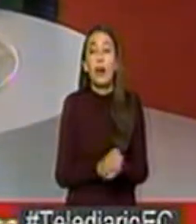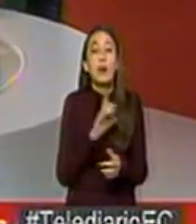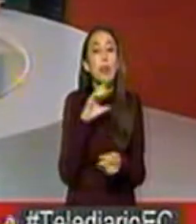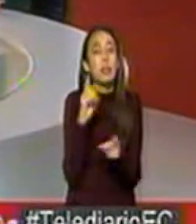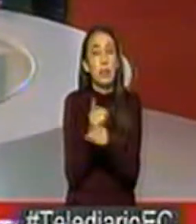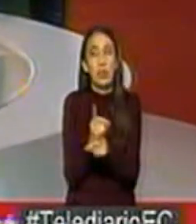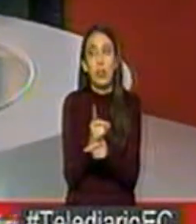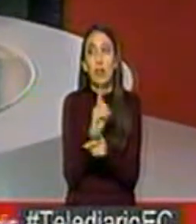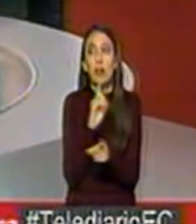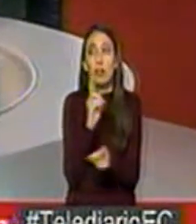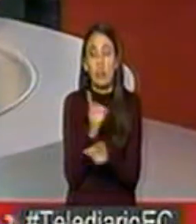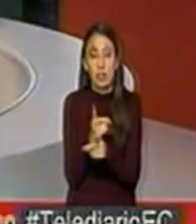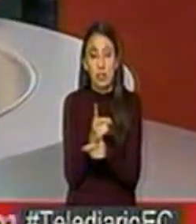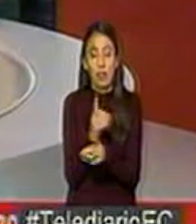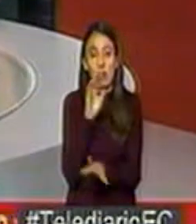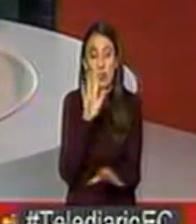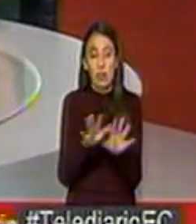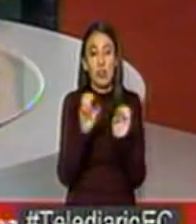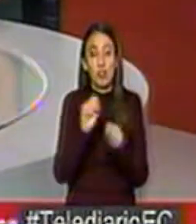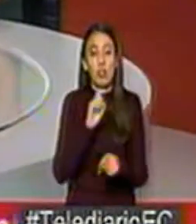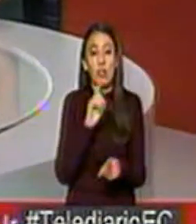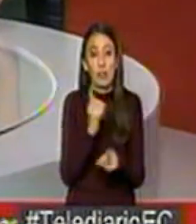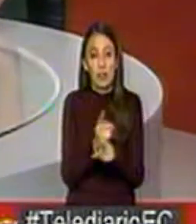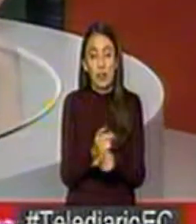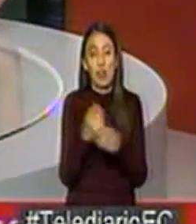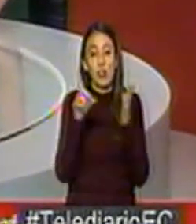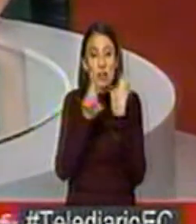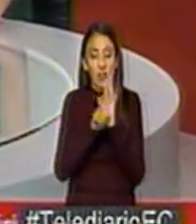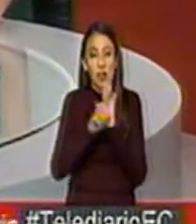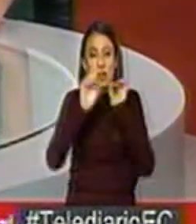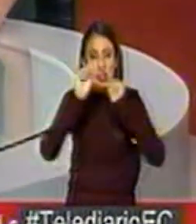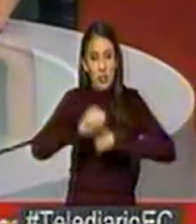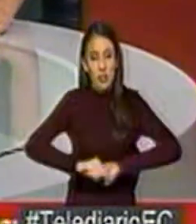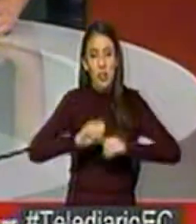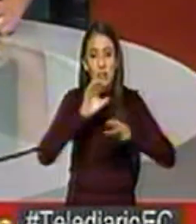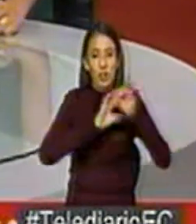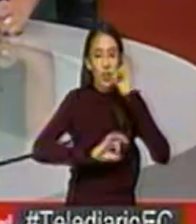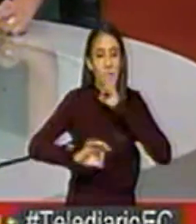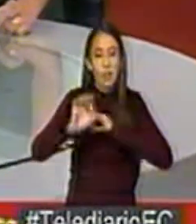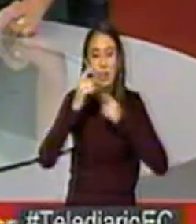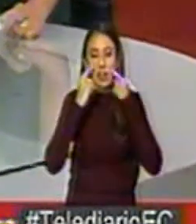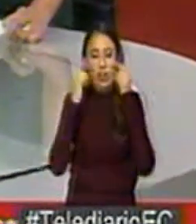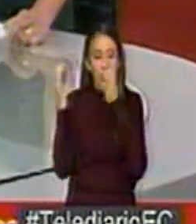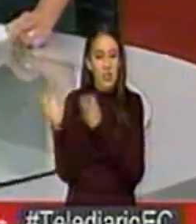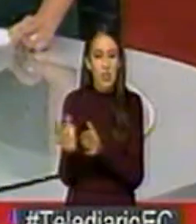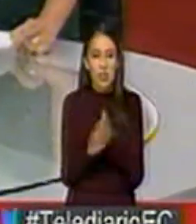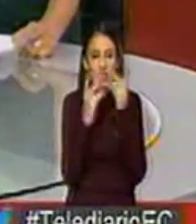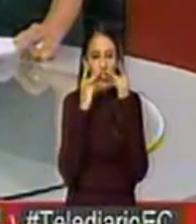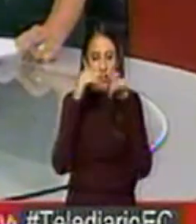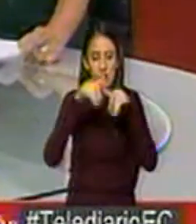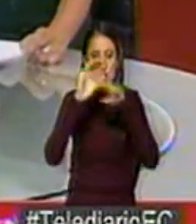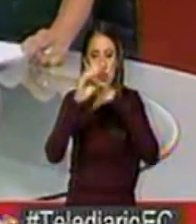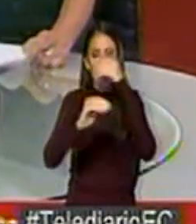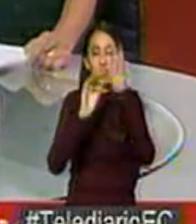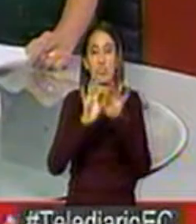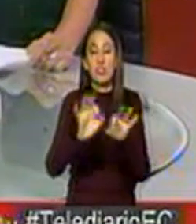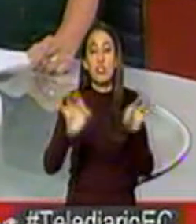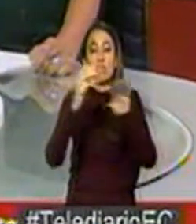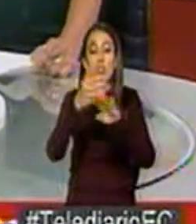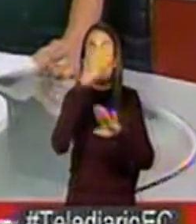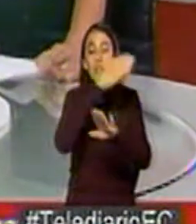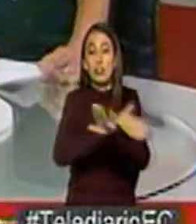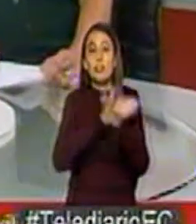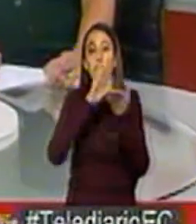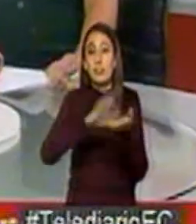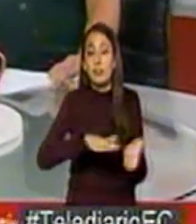cierto, somos donantes por ley, pero ese altruismo tiene que también expresarse antes de morir.